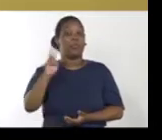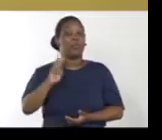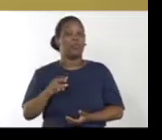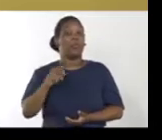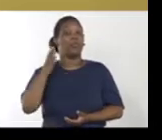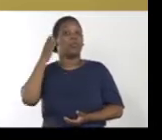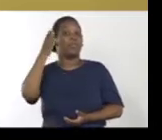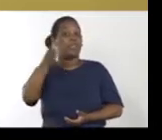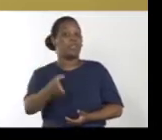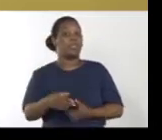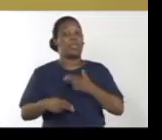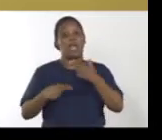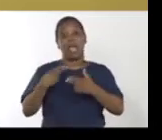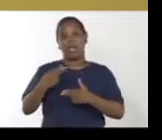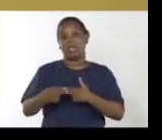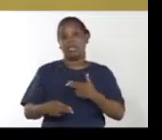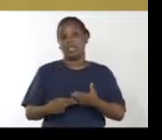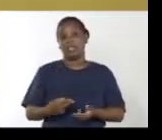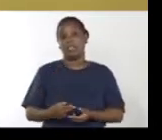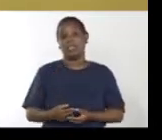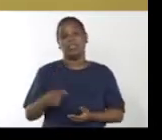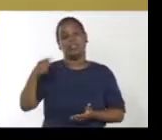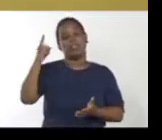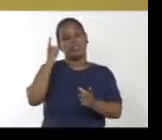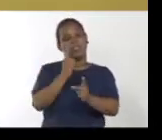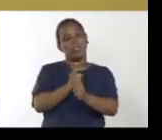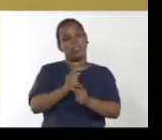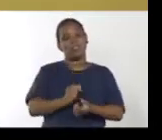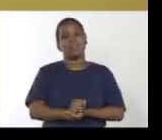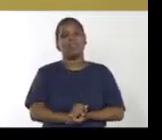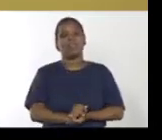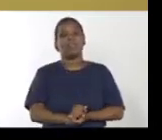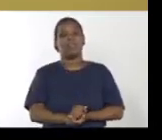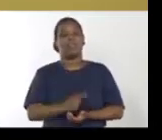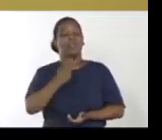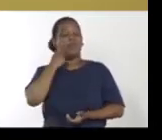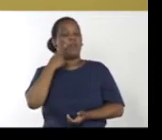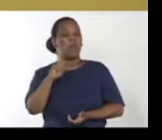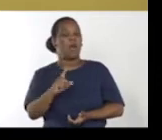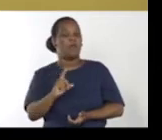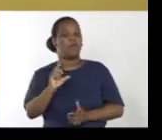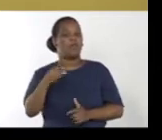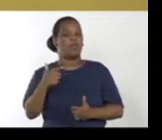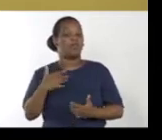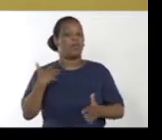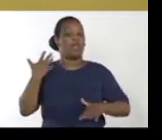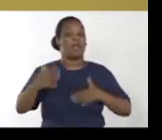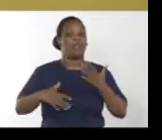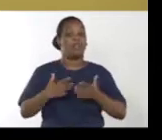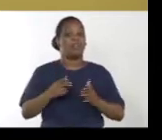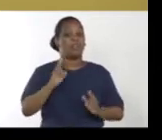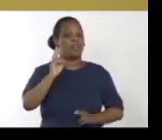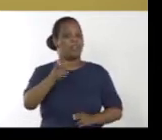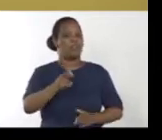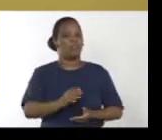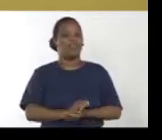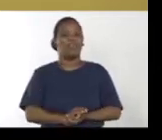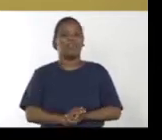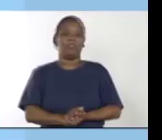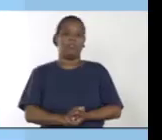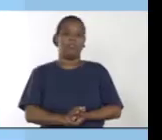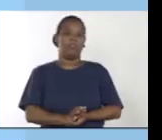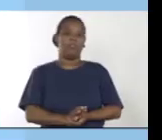Los verbos ir, hacer y hallar. Vamos a ver cuáles son las actividades que les